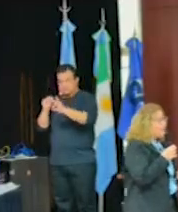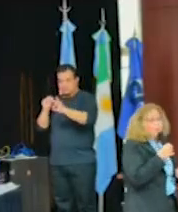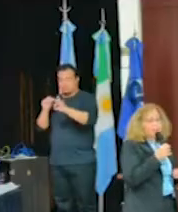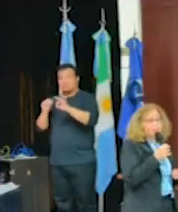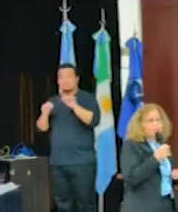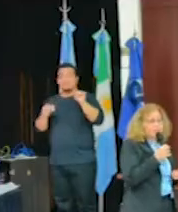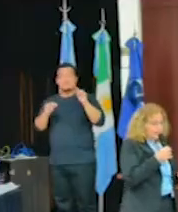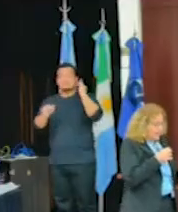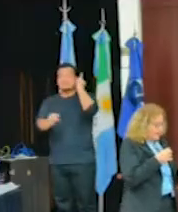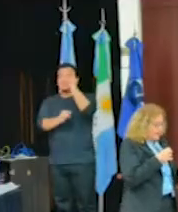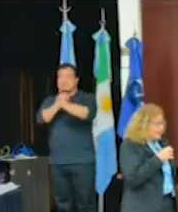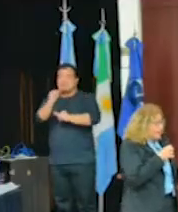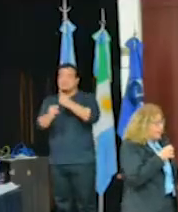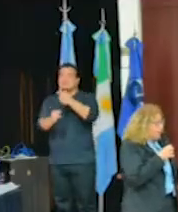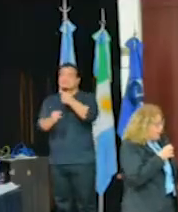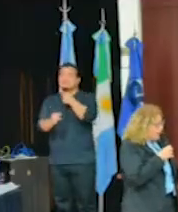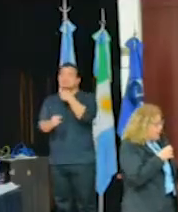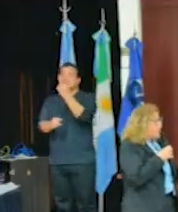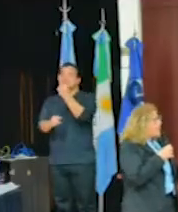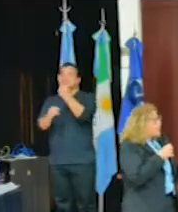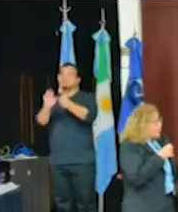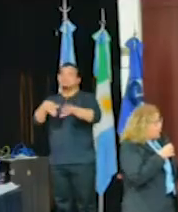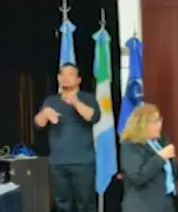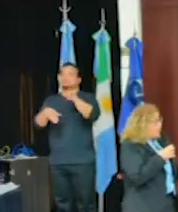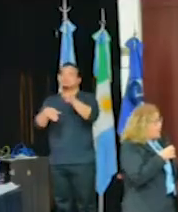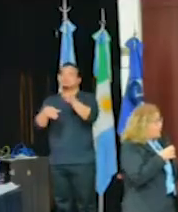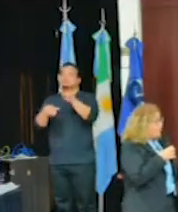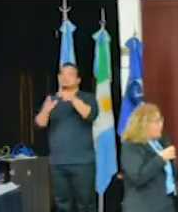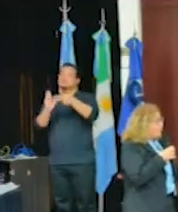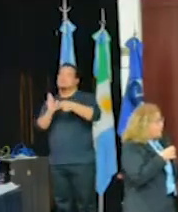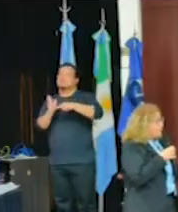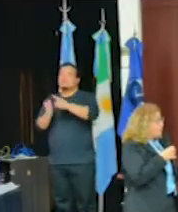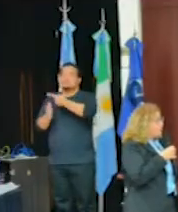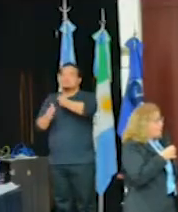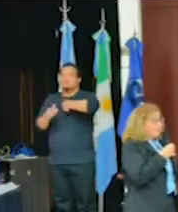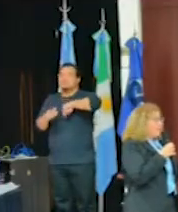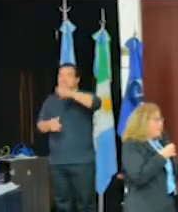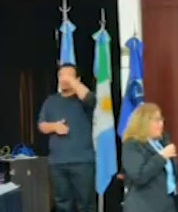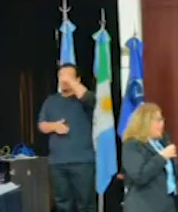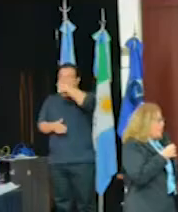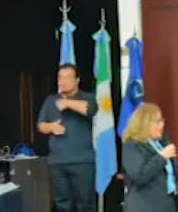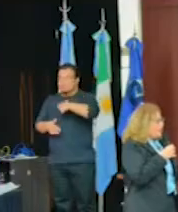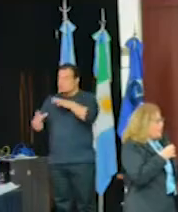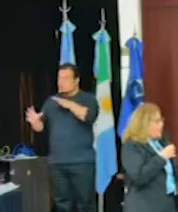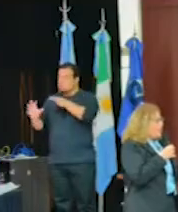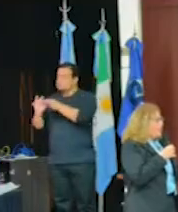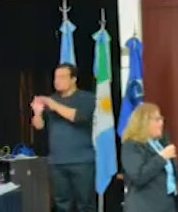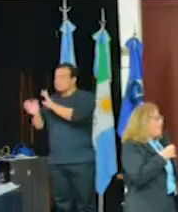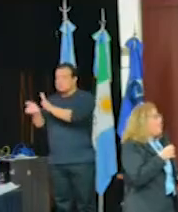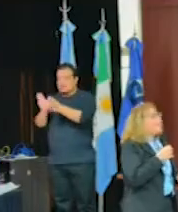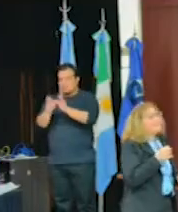y lo más importante es que es terapéutica y nos humaniza. Y bueno, cada parte más